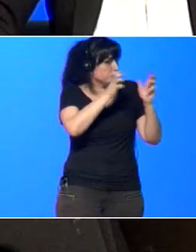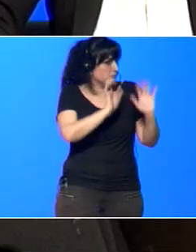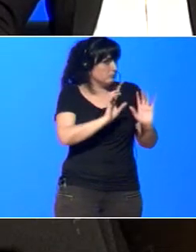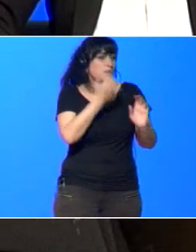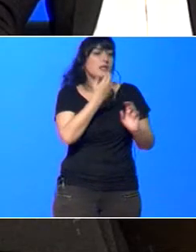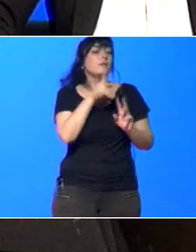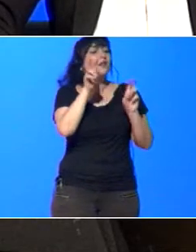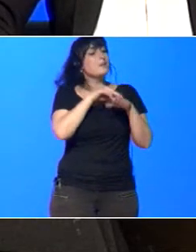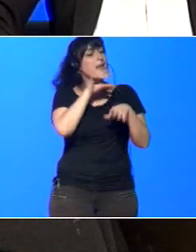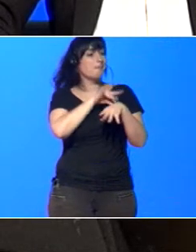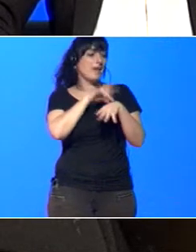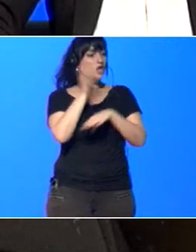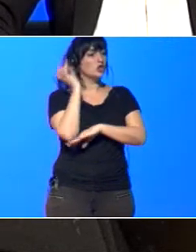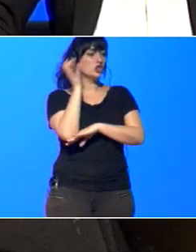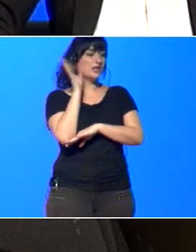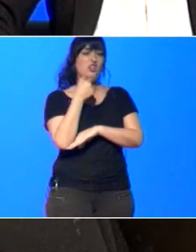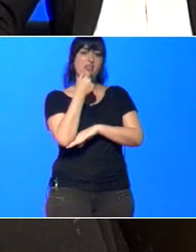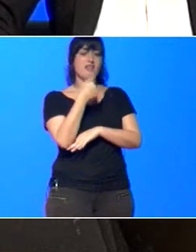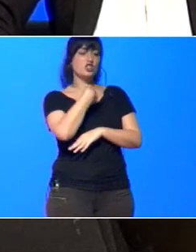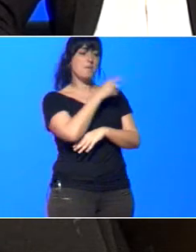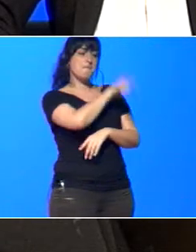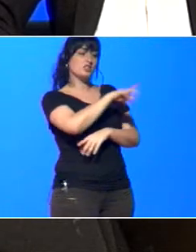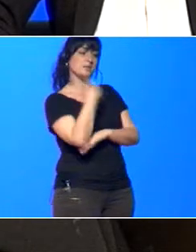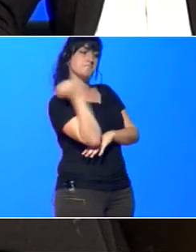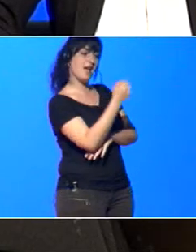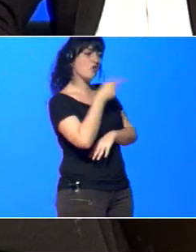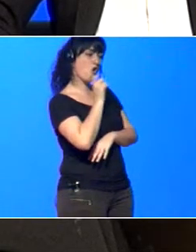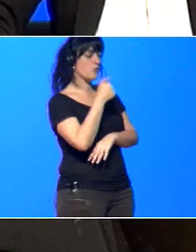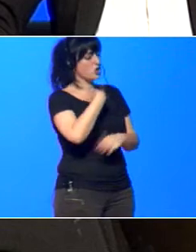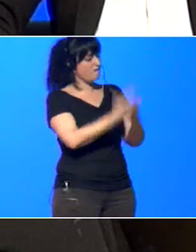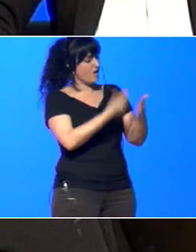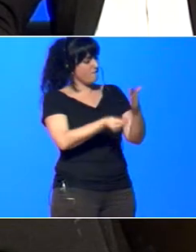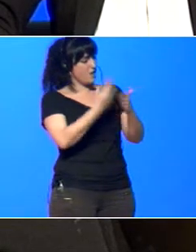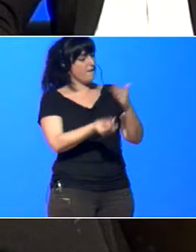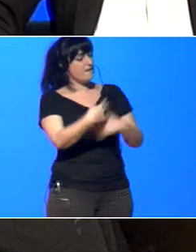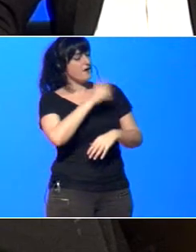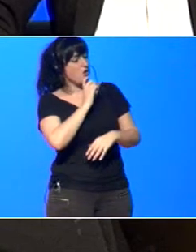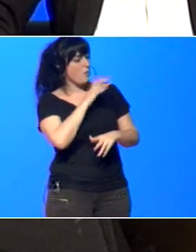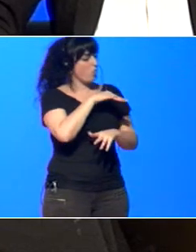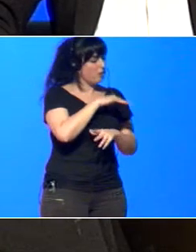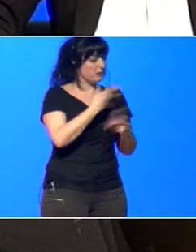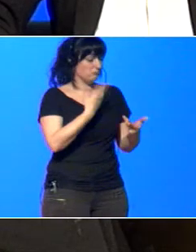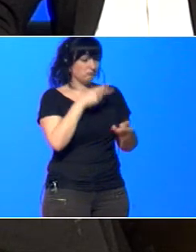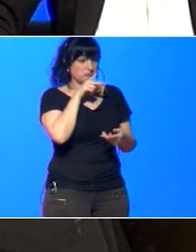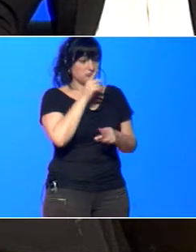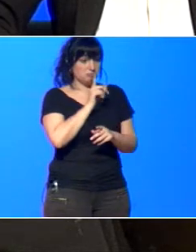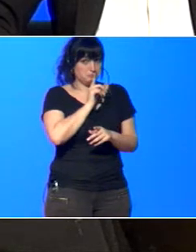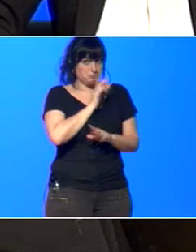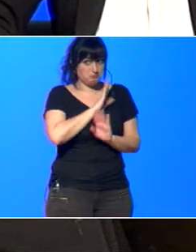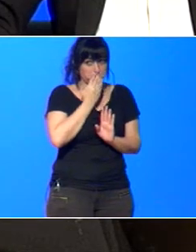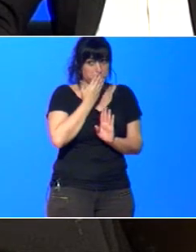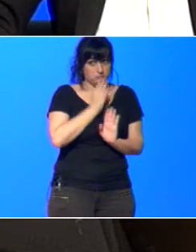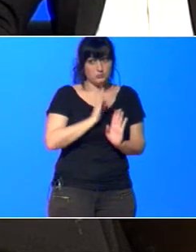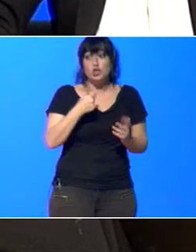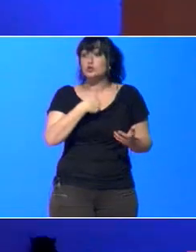de médicos no hablan de cómo matan a la gente ni de lo que fallan, sino que hablan de todo lo contrario, ¿no? Yo creo que tenemos, gracias a todos los